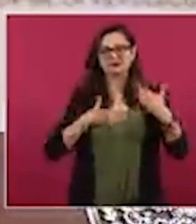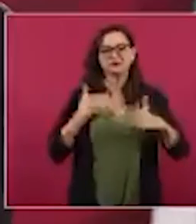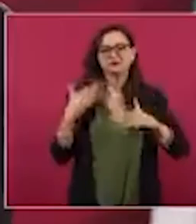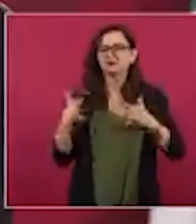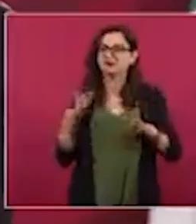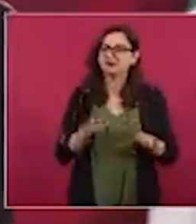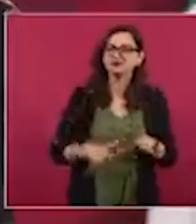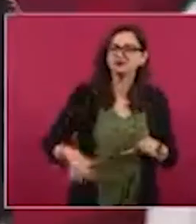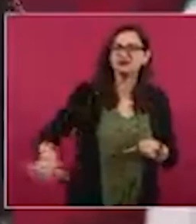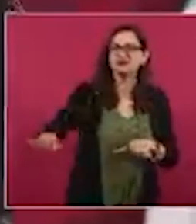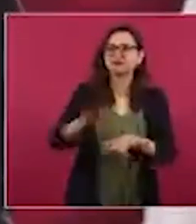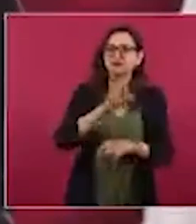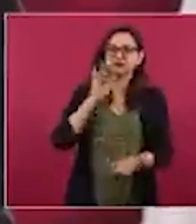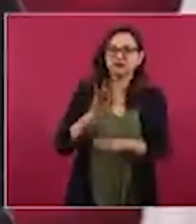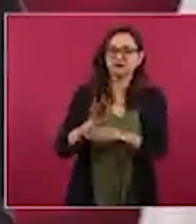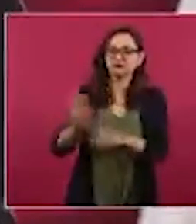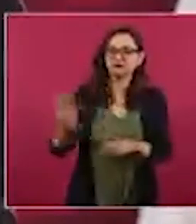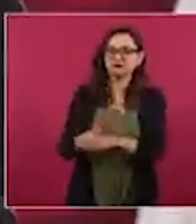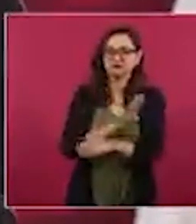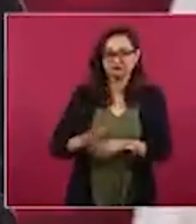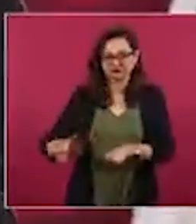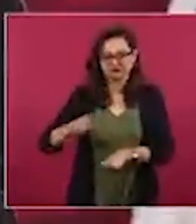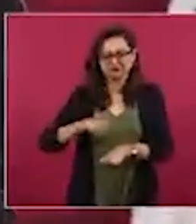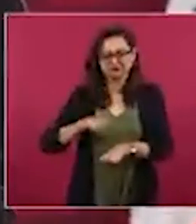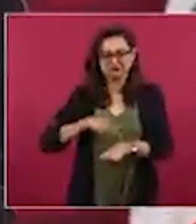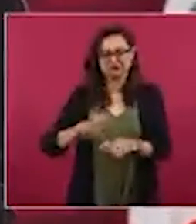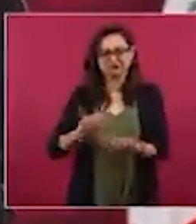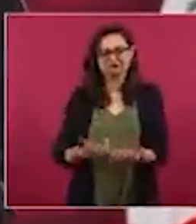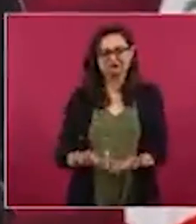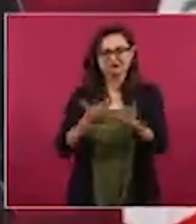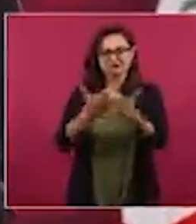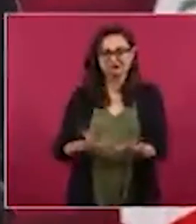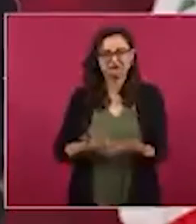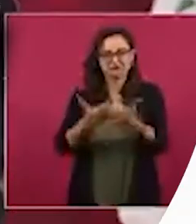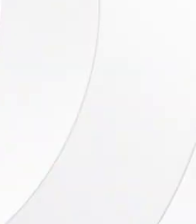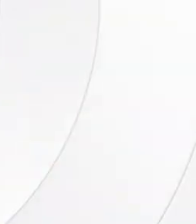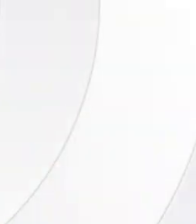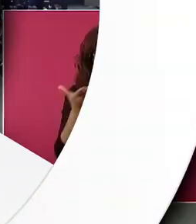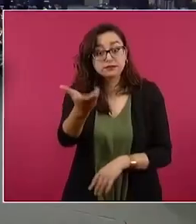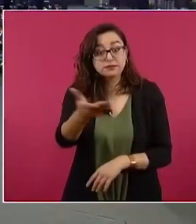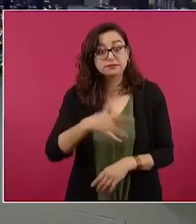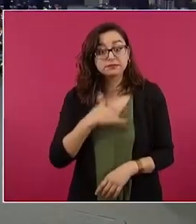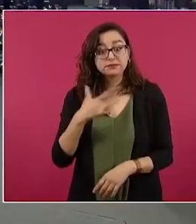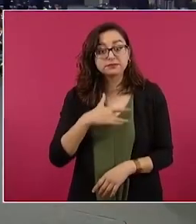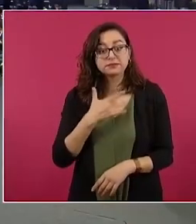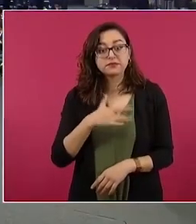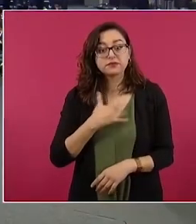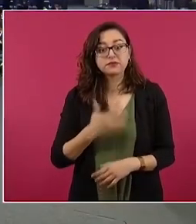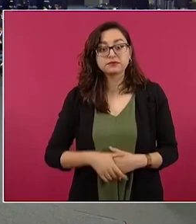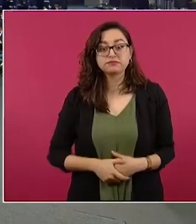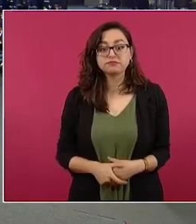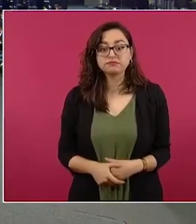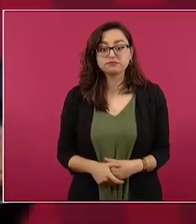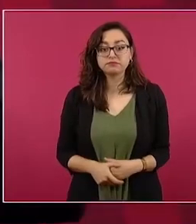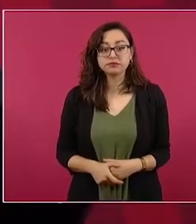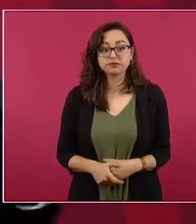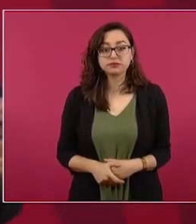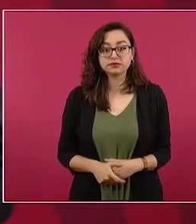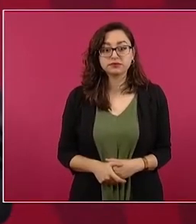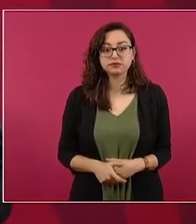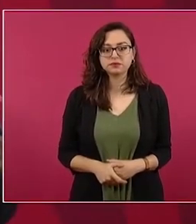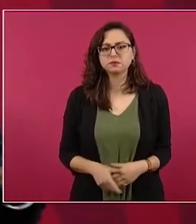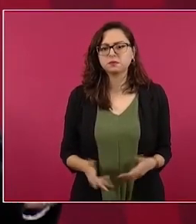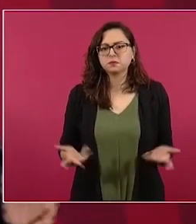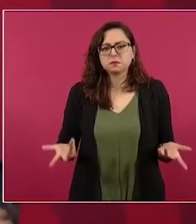beneficio del pueblo. Nos falta mucho tiempo, bastante tiempo. No, pues todos